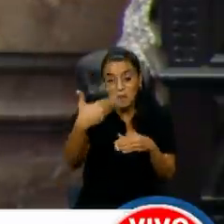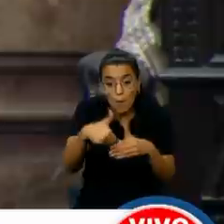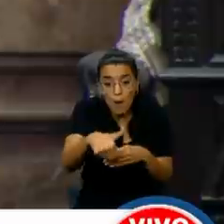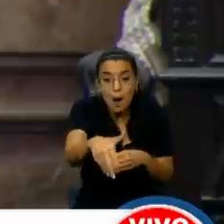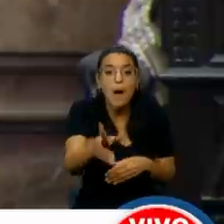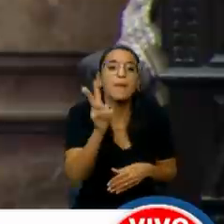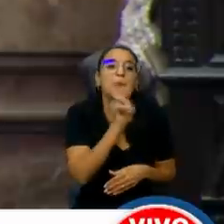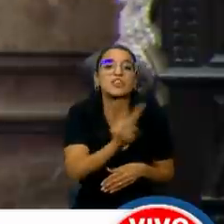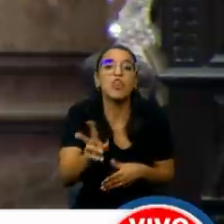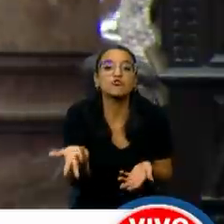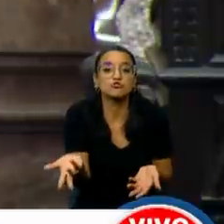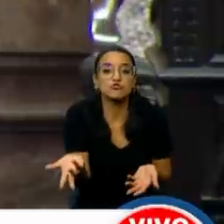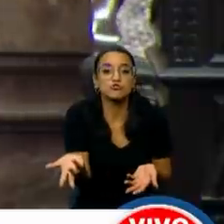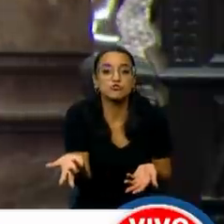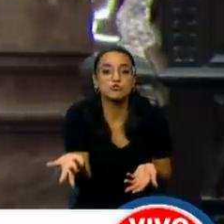en el 22